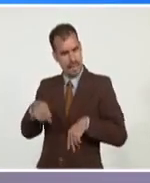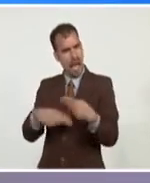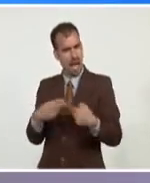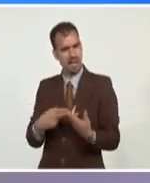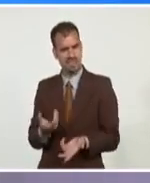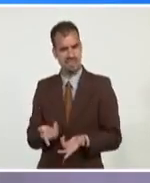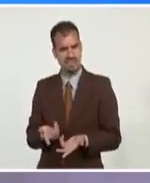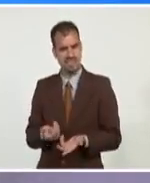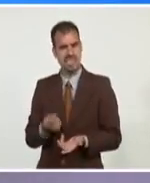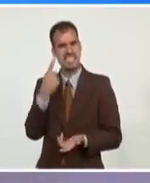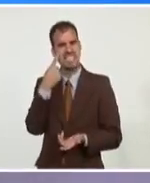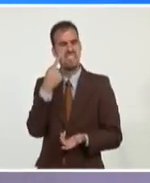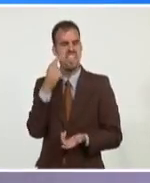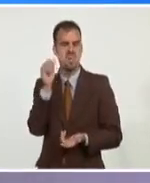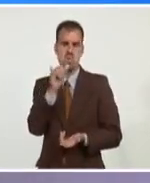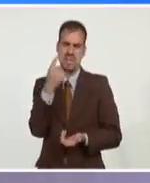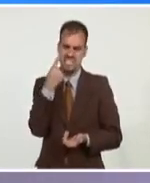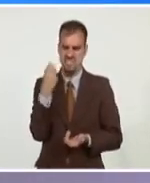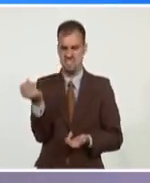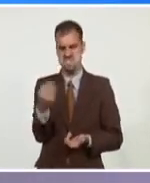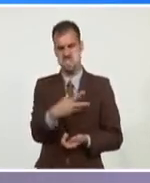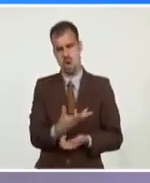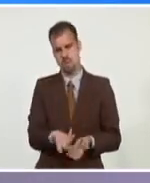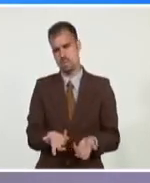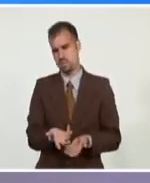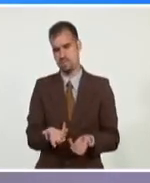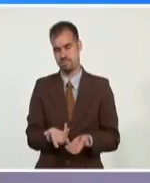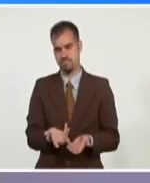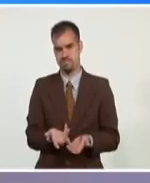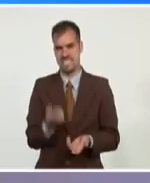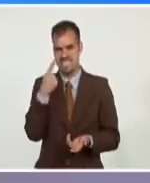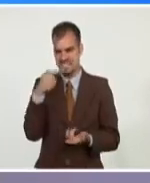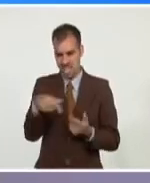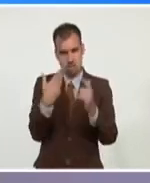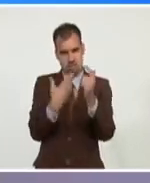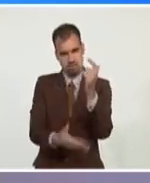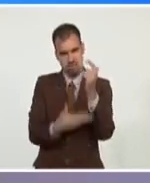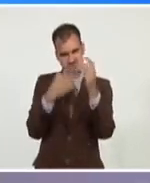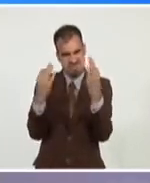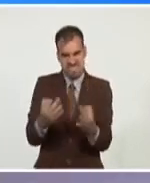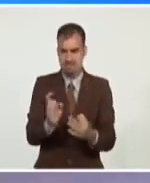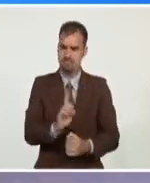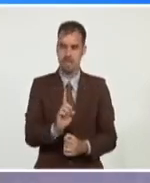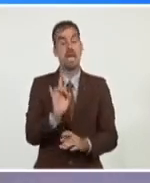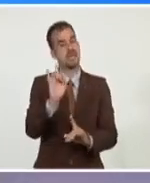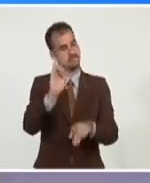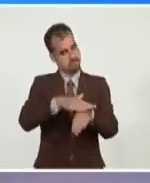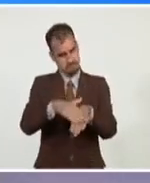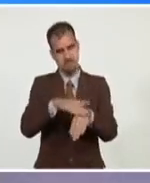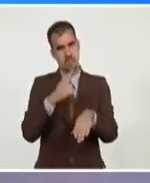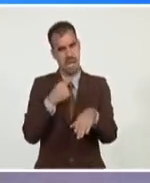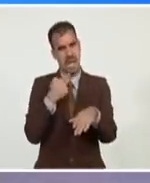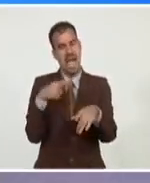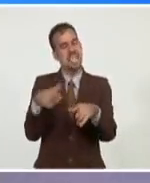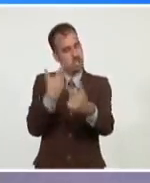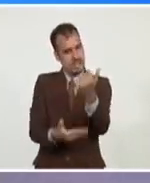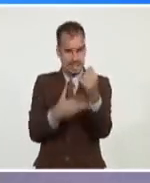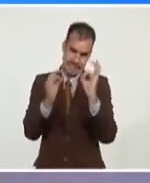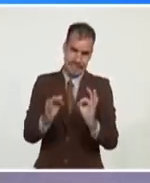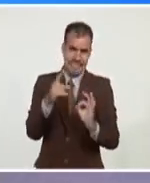una farsa más que clara y con poco sentimiento real? Bueno, voy a rectificar, sí, real, pero real por el dinero, ¿eh?